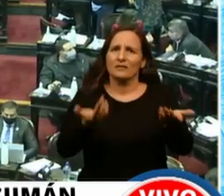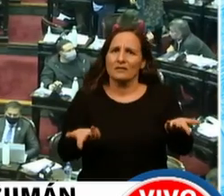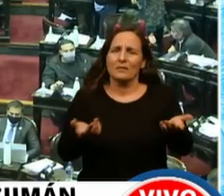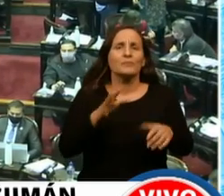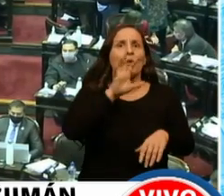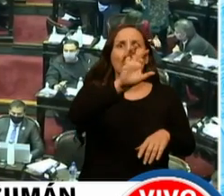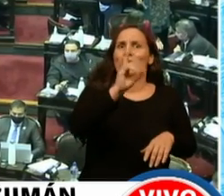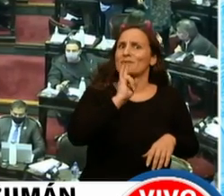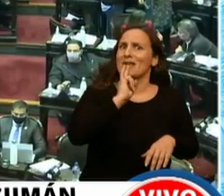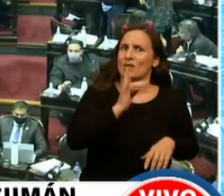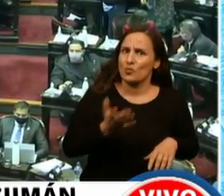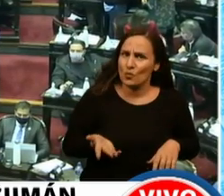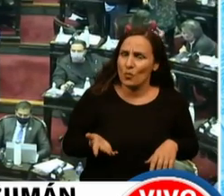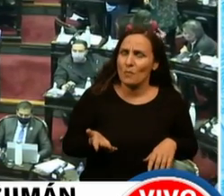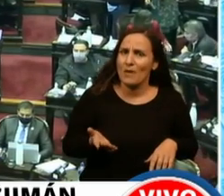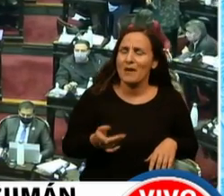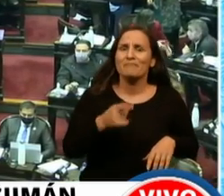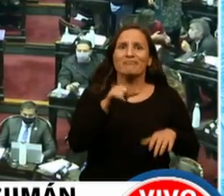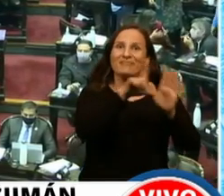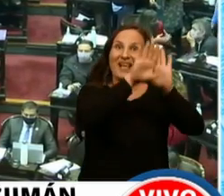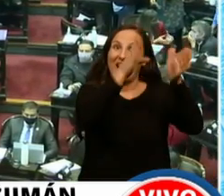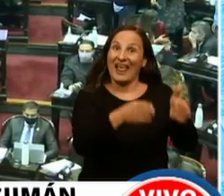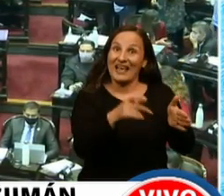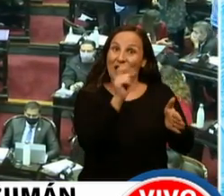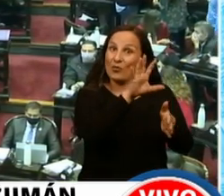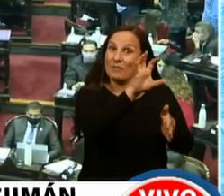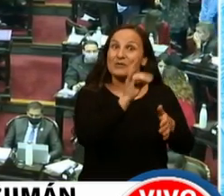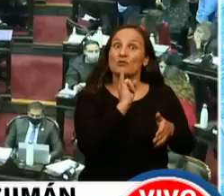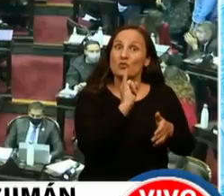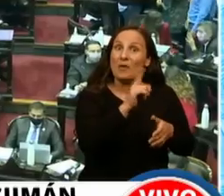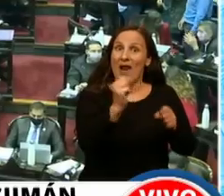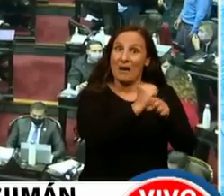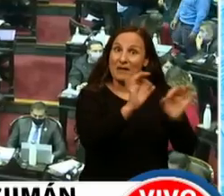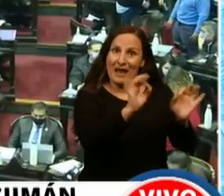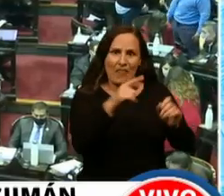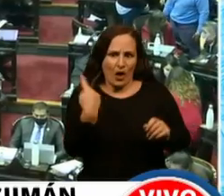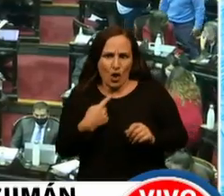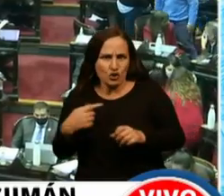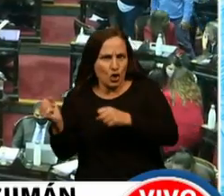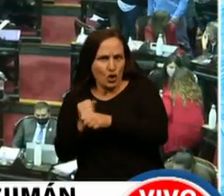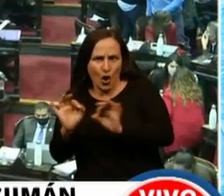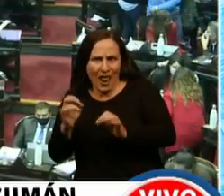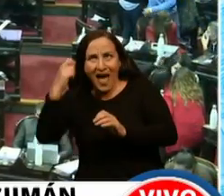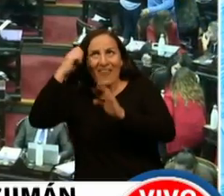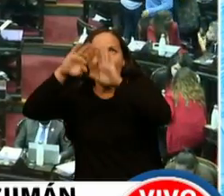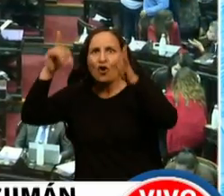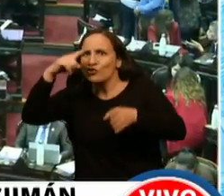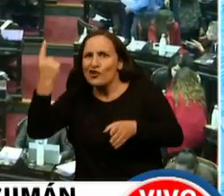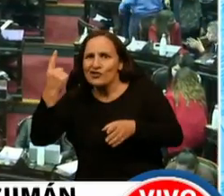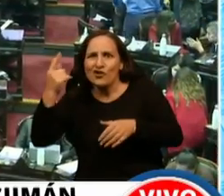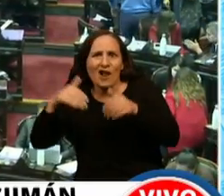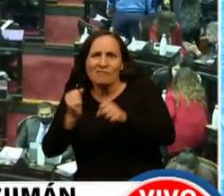tucumán la legislatura provincial aprobó sí que nosotros todavía ya hemos aprobado en el congreso esta ley